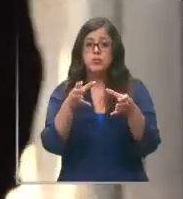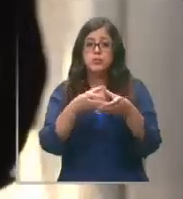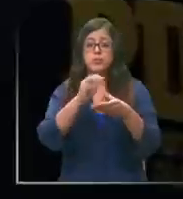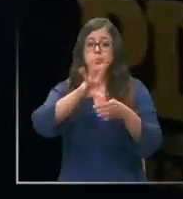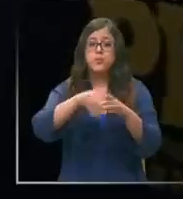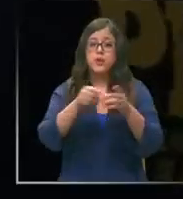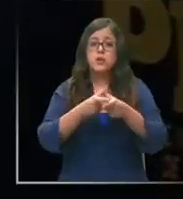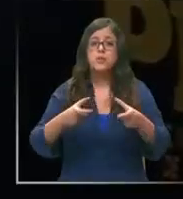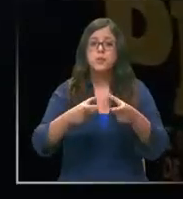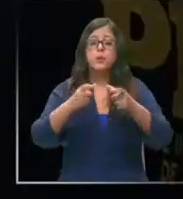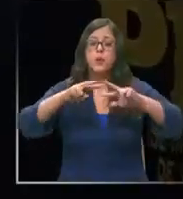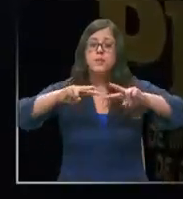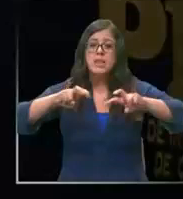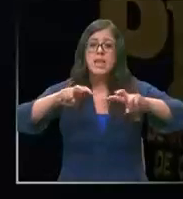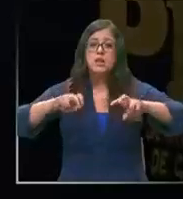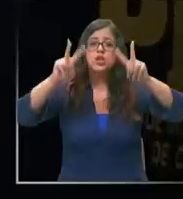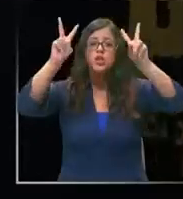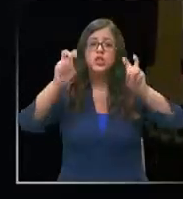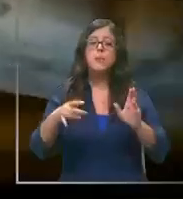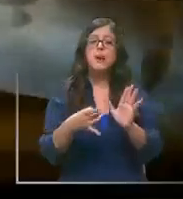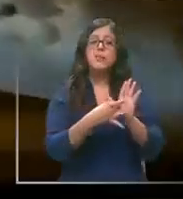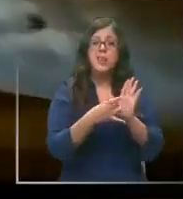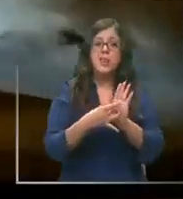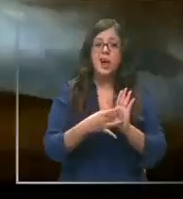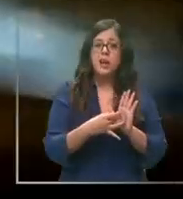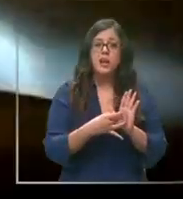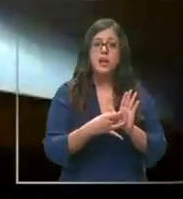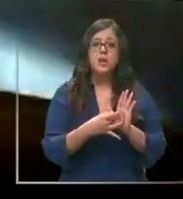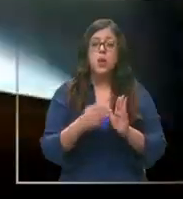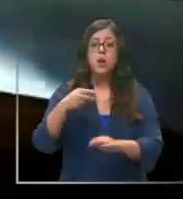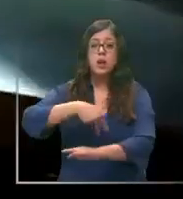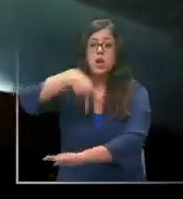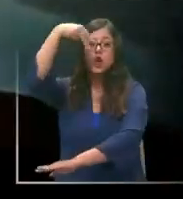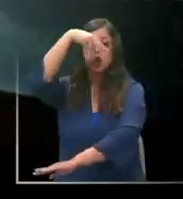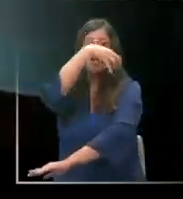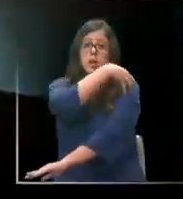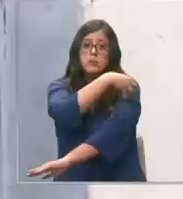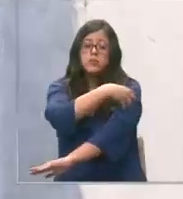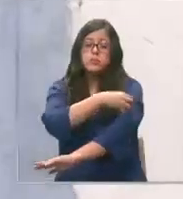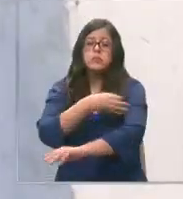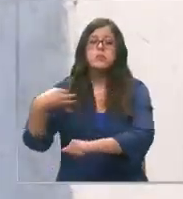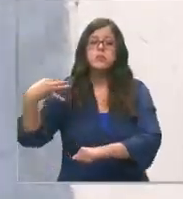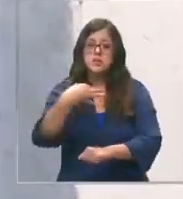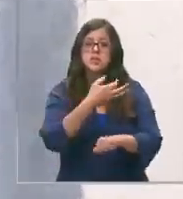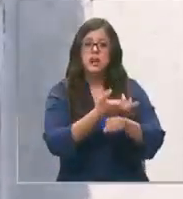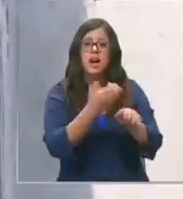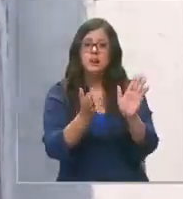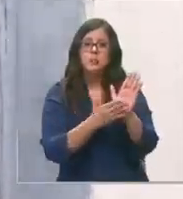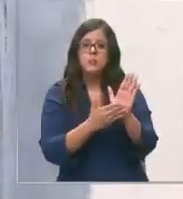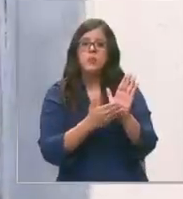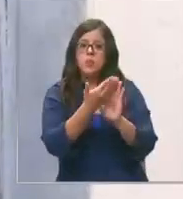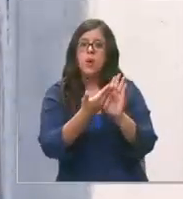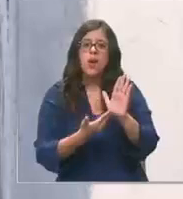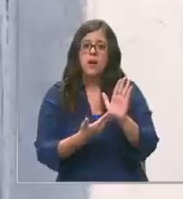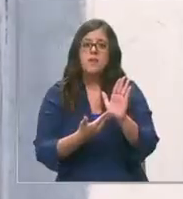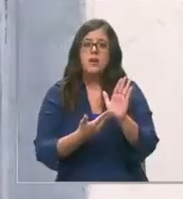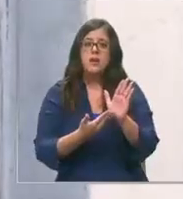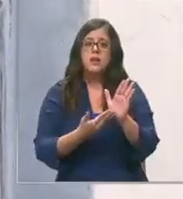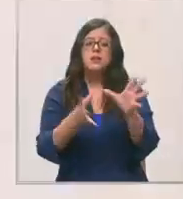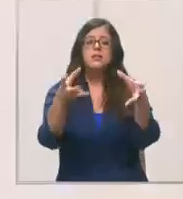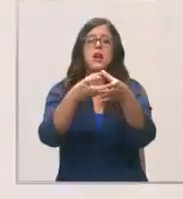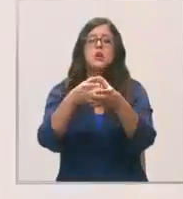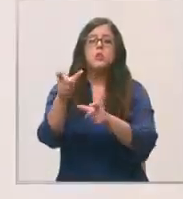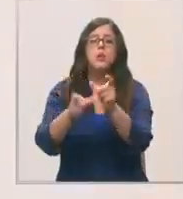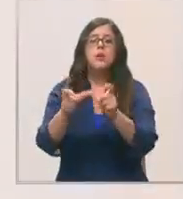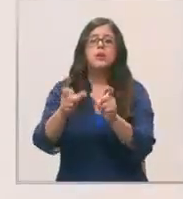miembros de la comisión investigadora sobre la criminalidad en la Macro zona norte aseguran que ya hay antecedentes de la presencia en Chile